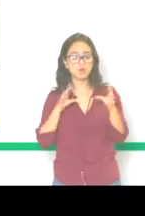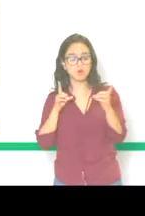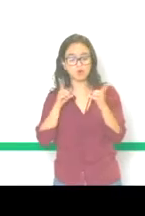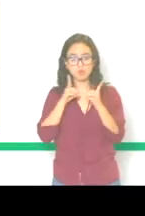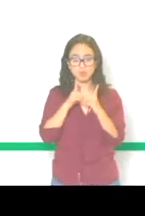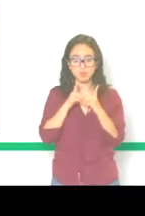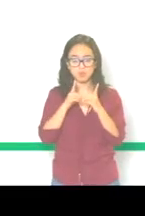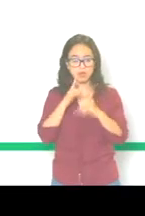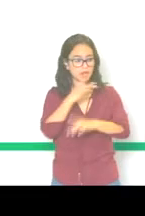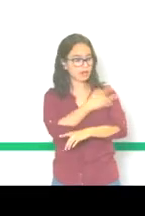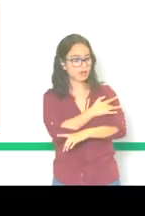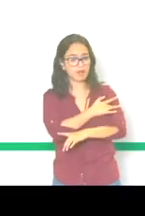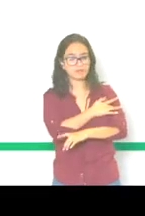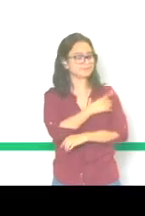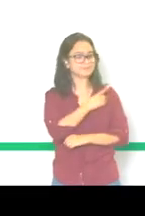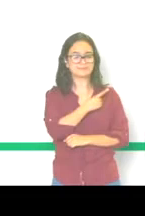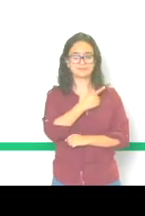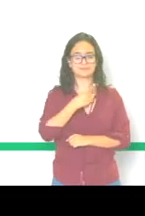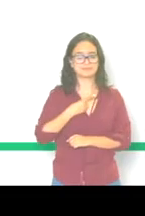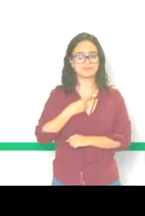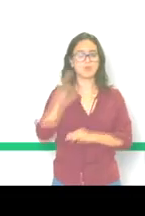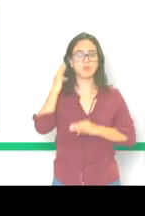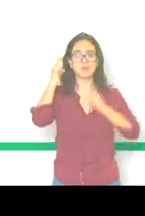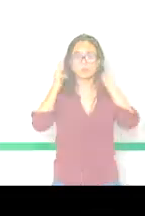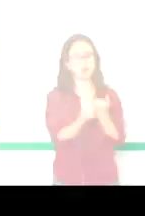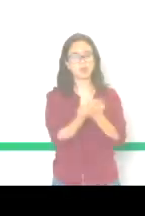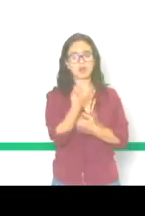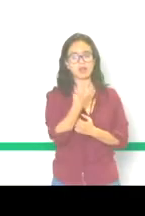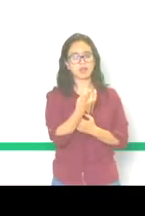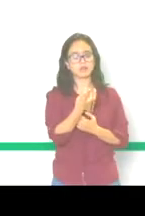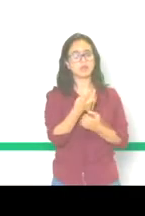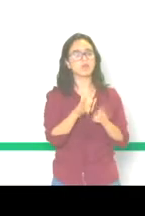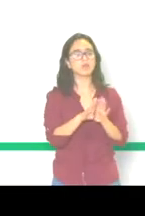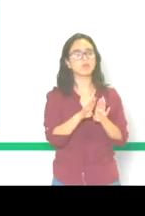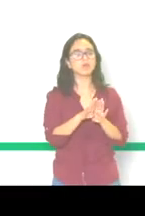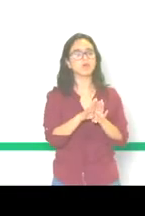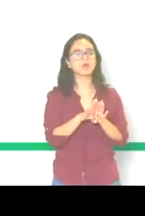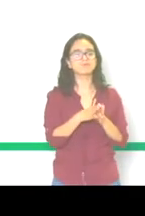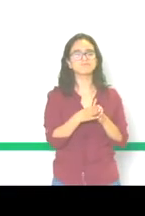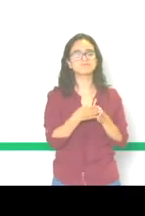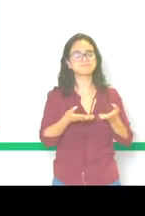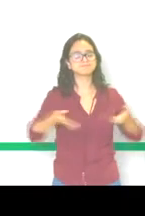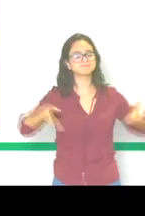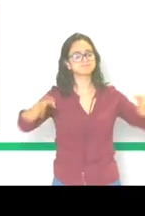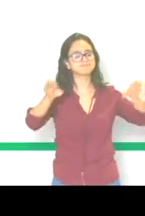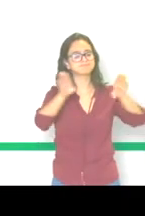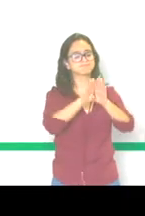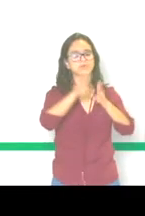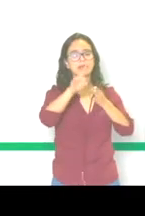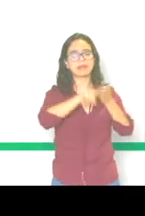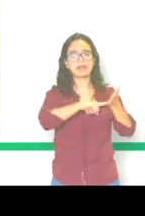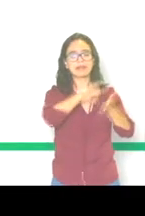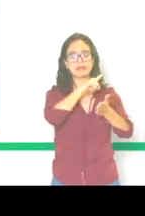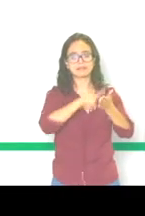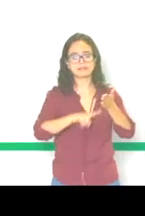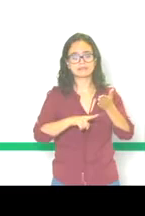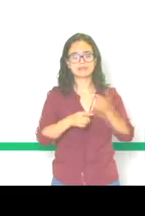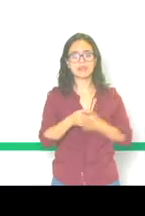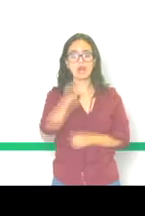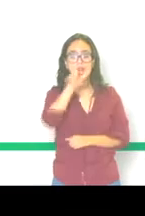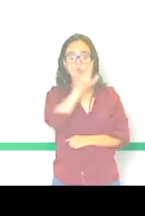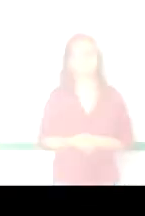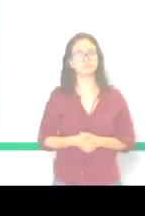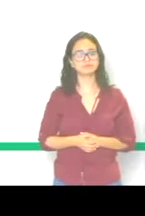Cines, teatros y museos solamente al 25%. Centros recreativos y balnearios se suspenden actividades a partir del